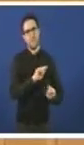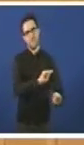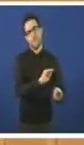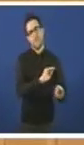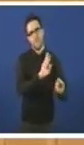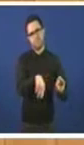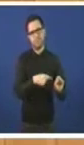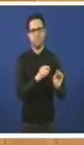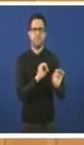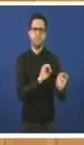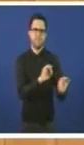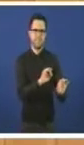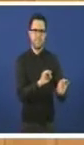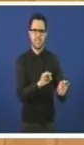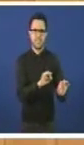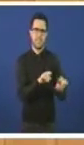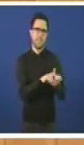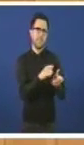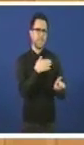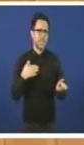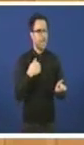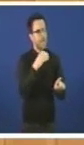usted o que usted pretende